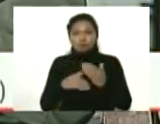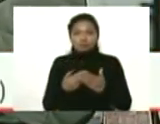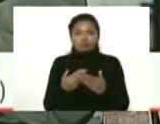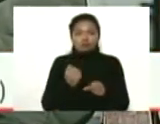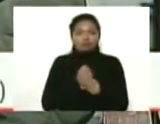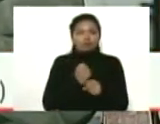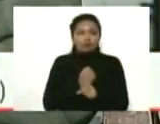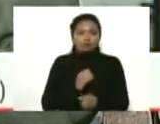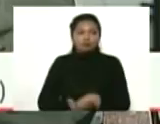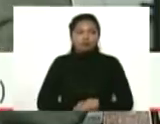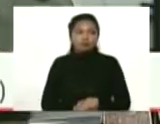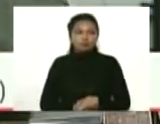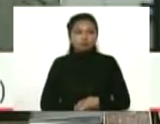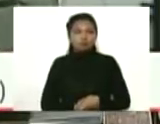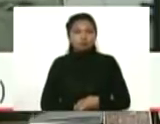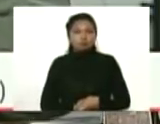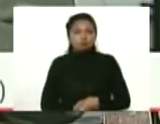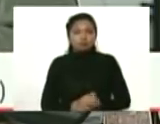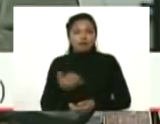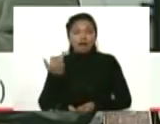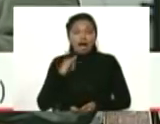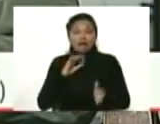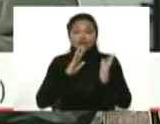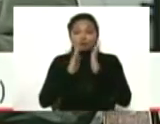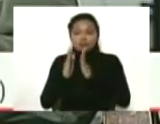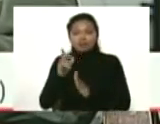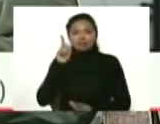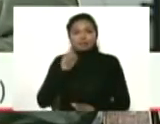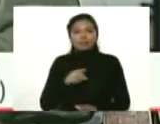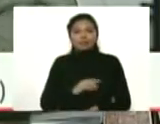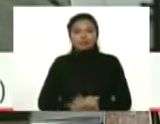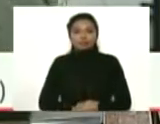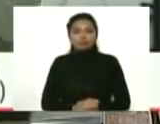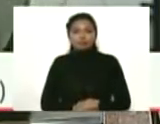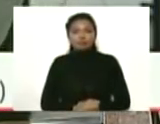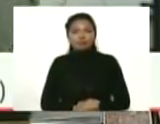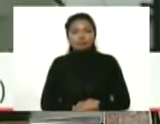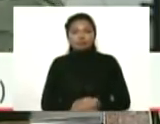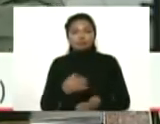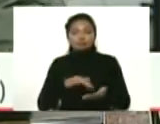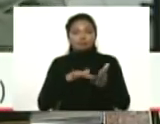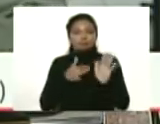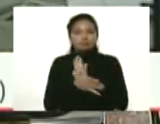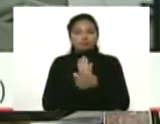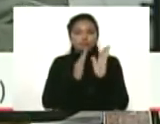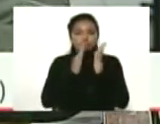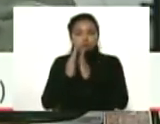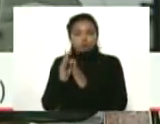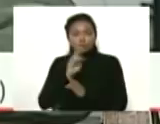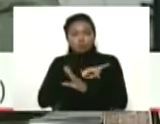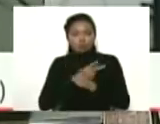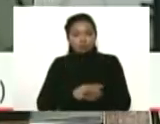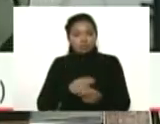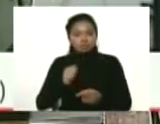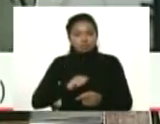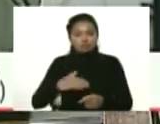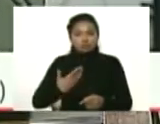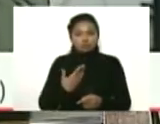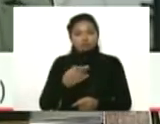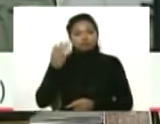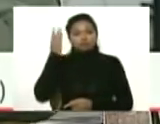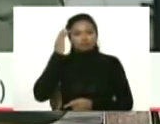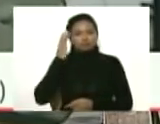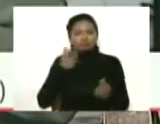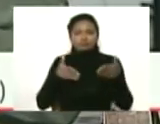trabajadora. Pero también había que organizarse para que acumuláramos toda la fuerza y supiéramos